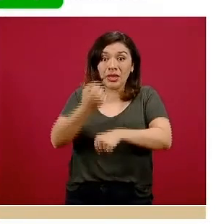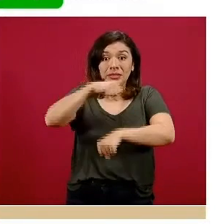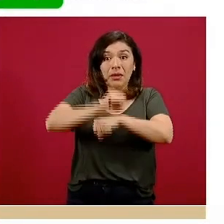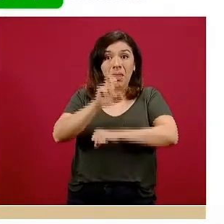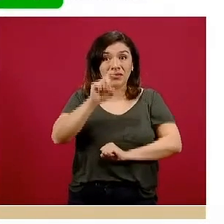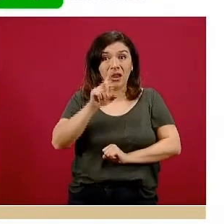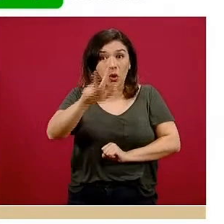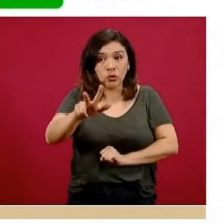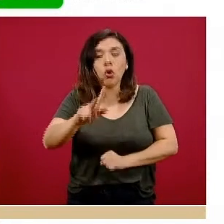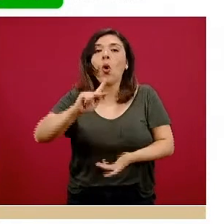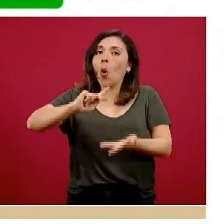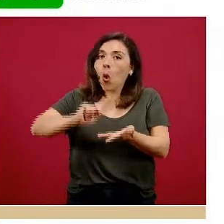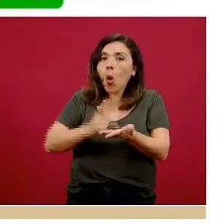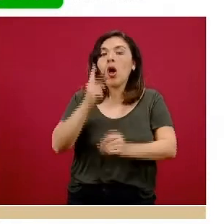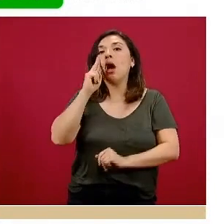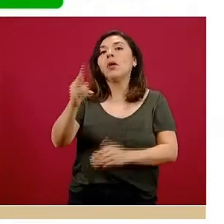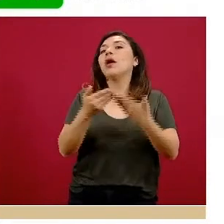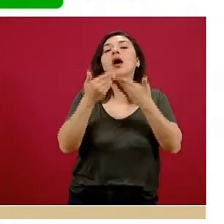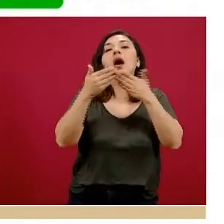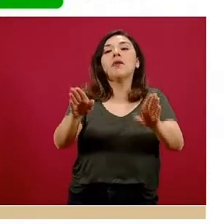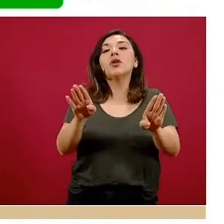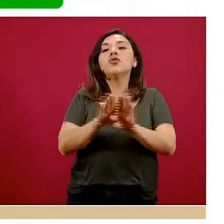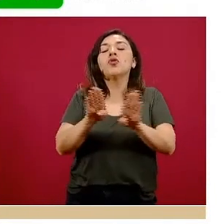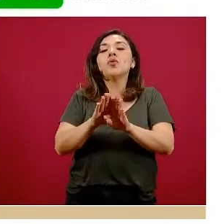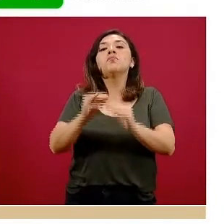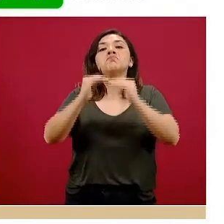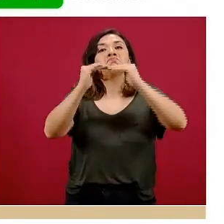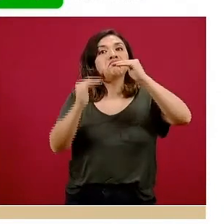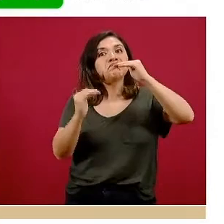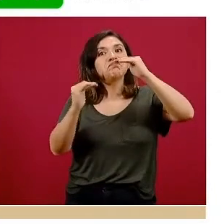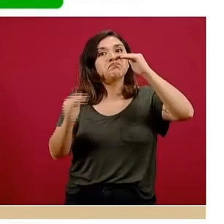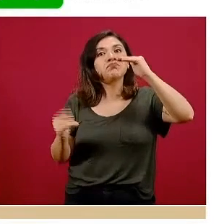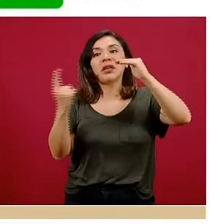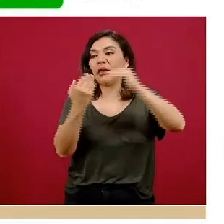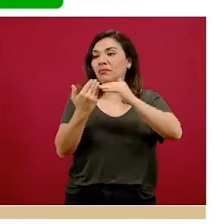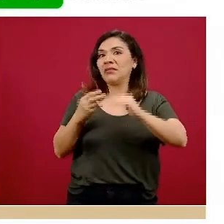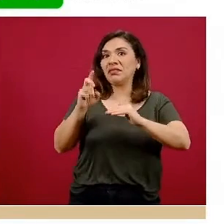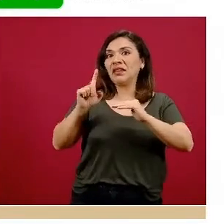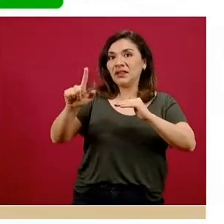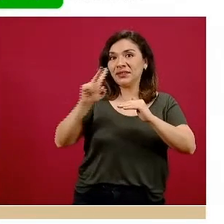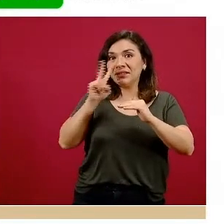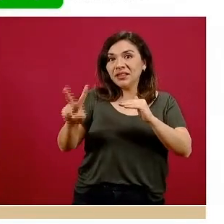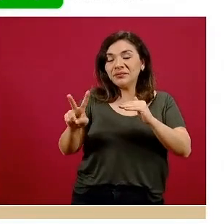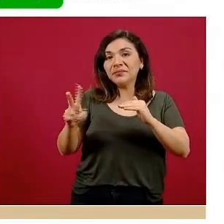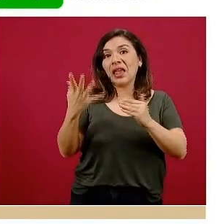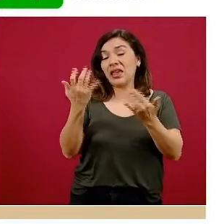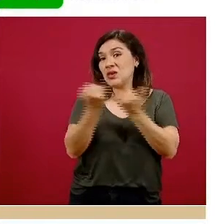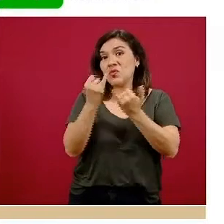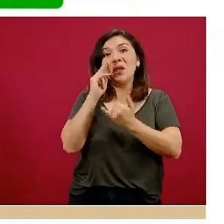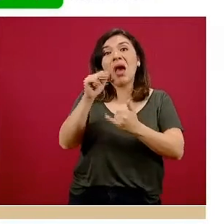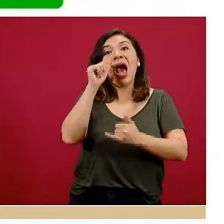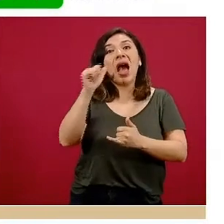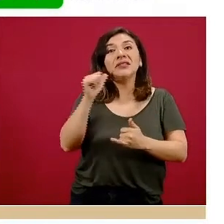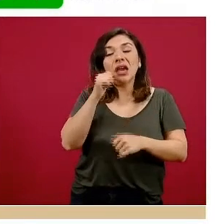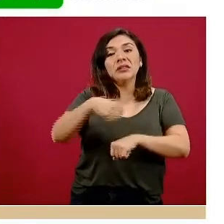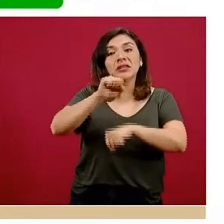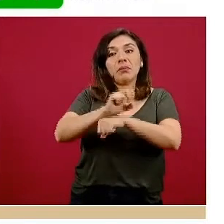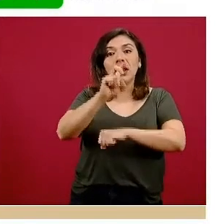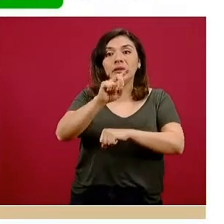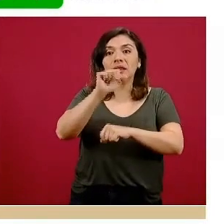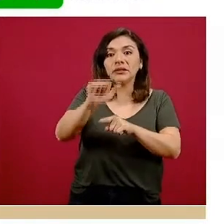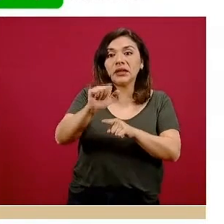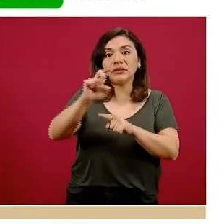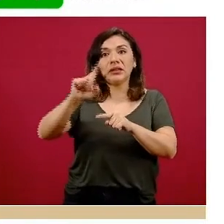38, volvemos a abrir con otro descenso más en relación a la semana 37, ya veíamos ayer que de la 36